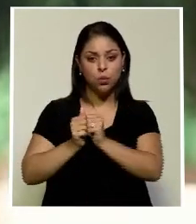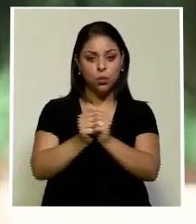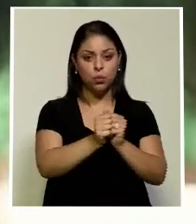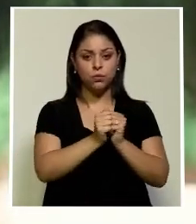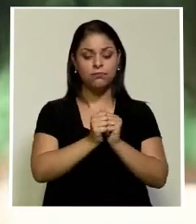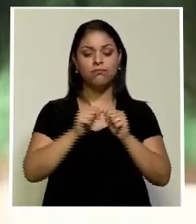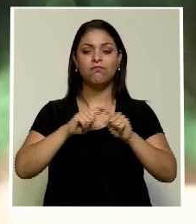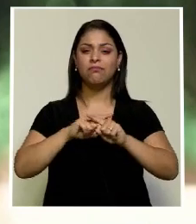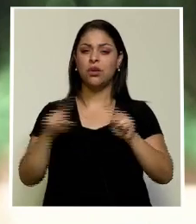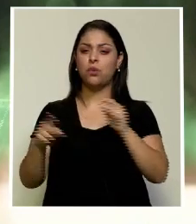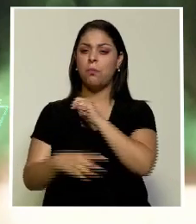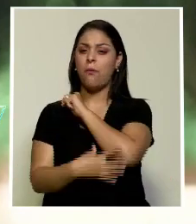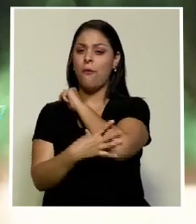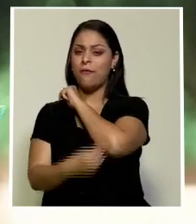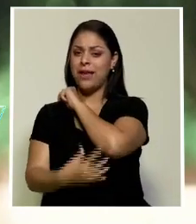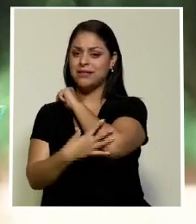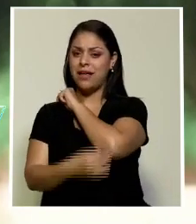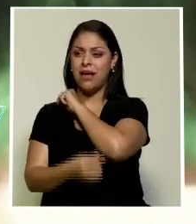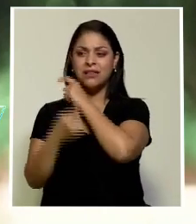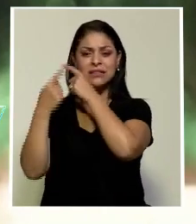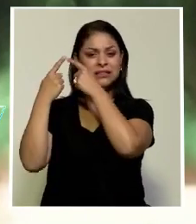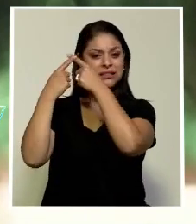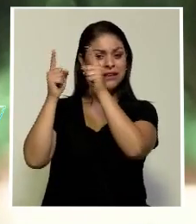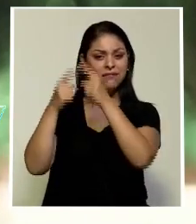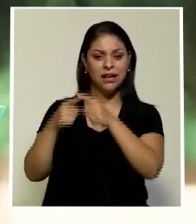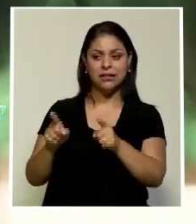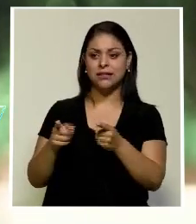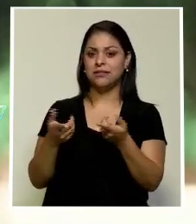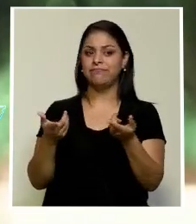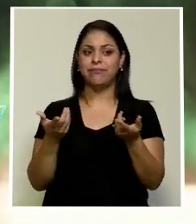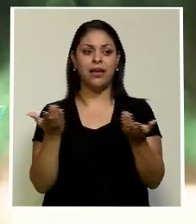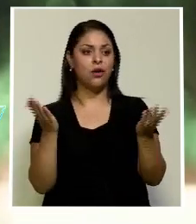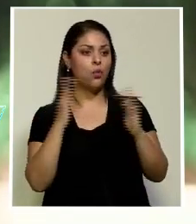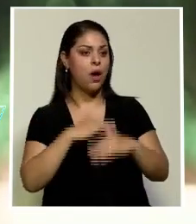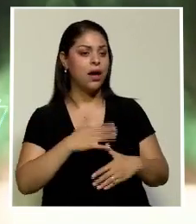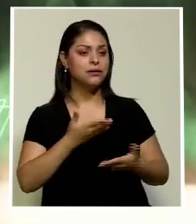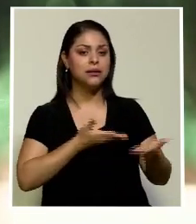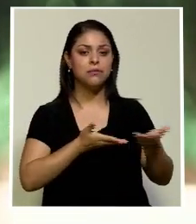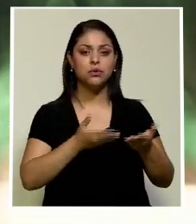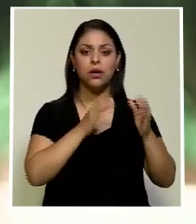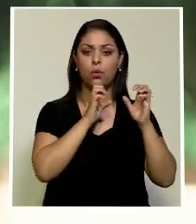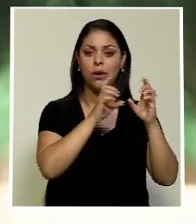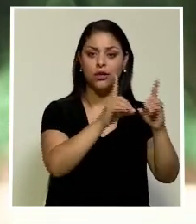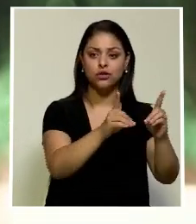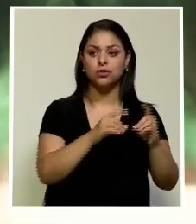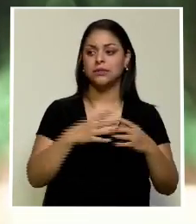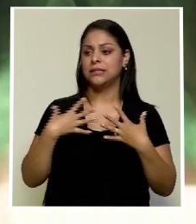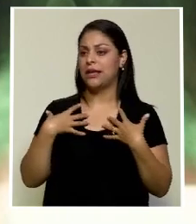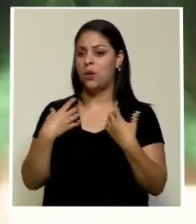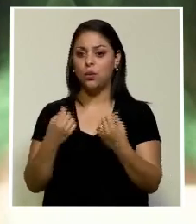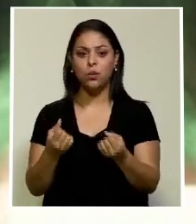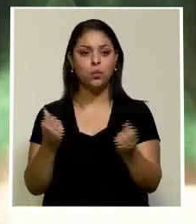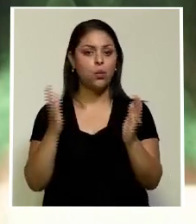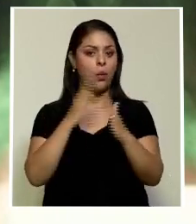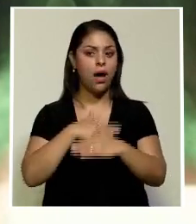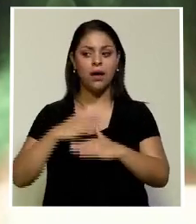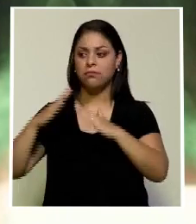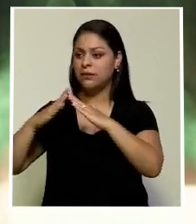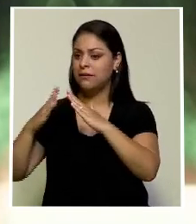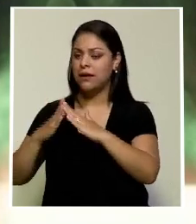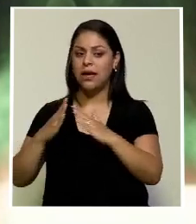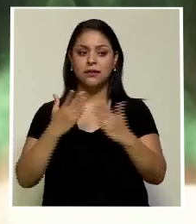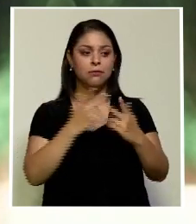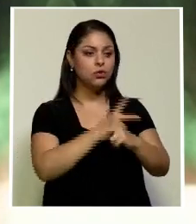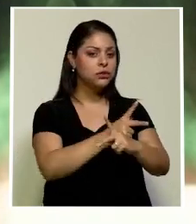pobreza multidimensional, es decir, aquella vinculada al acceso de los servicios de educación, salud, vivienda, empleo decente y protección